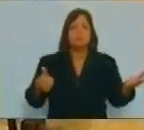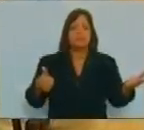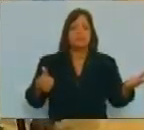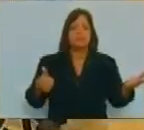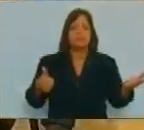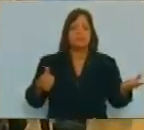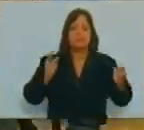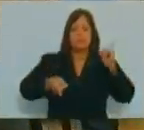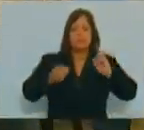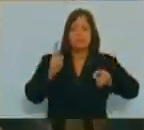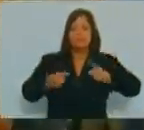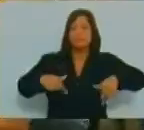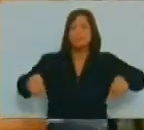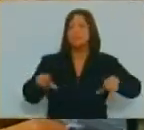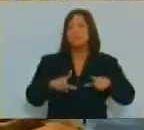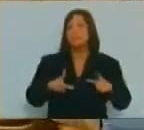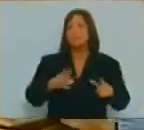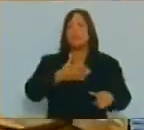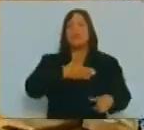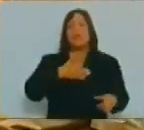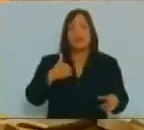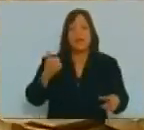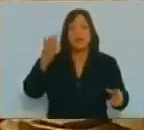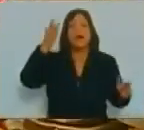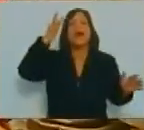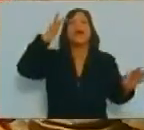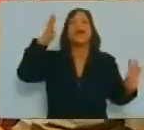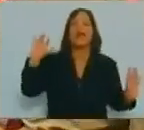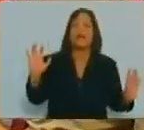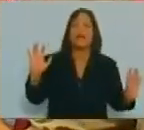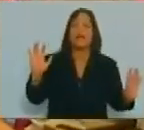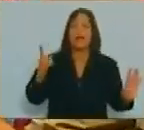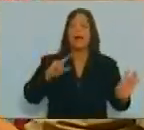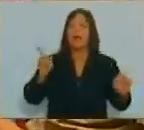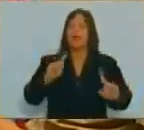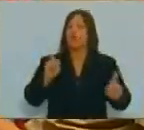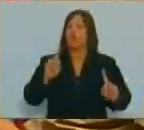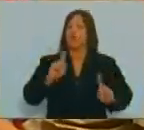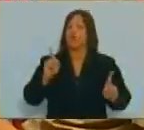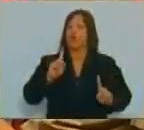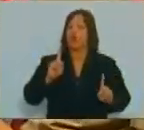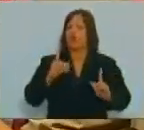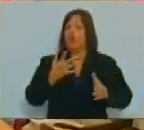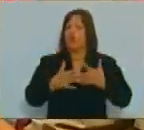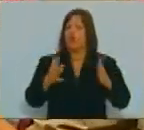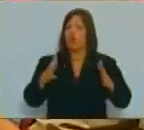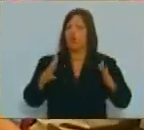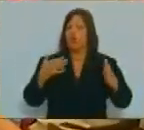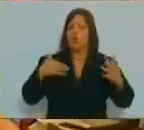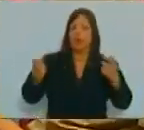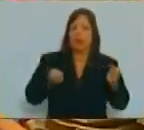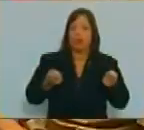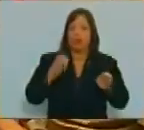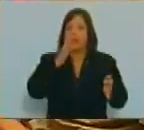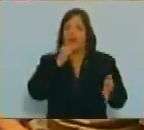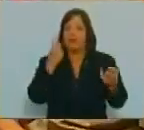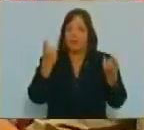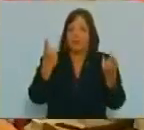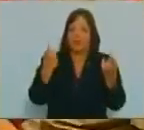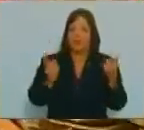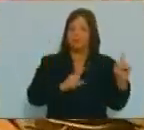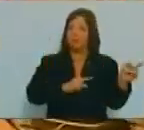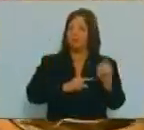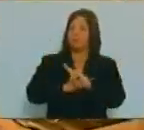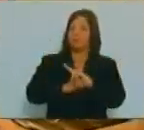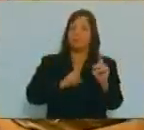de alguna manera queríamos creer en que eran cosas que se escapaban de las manos de la fiscal pero